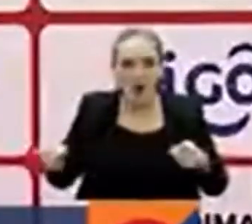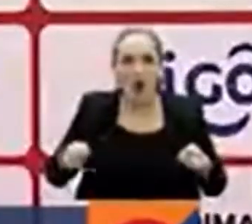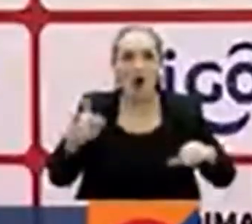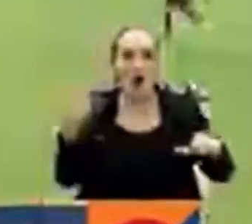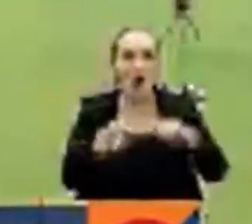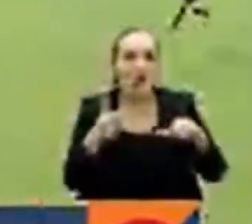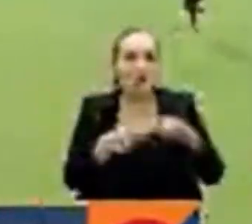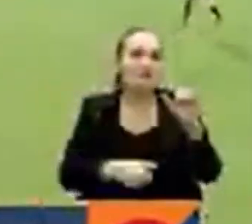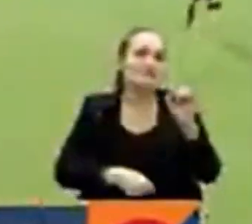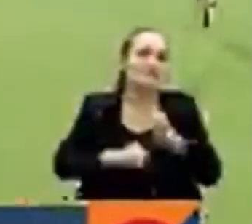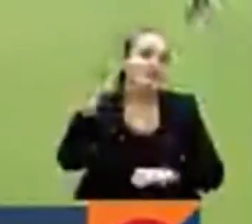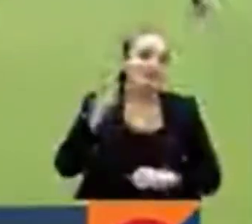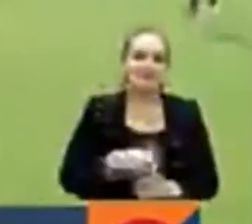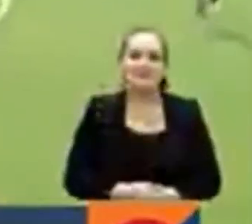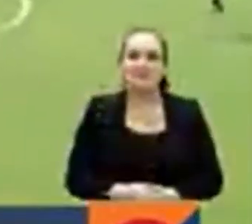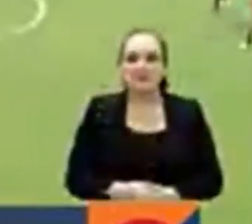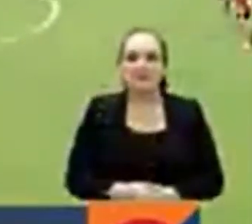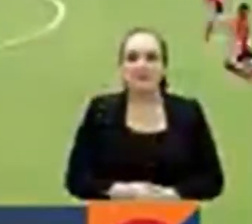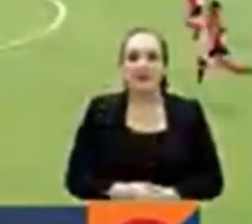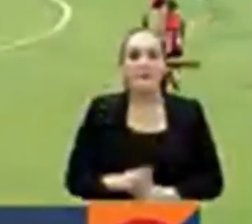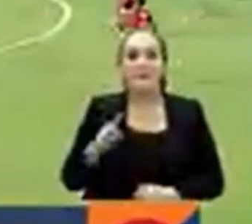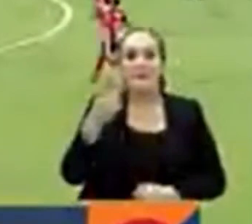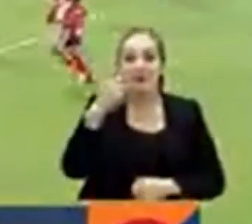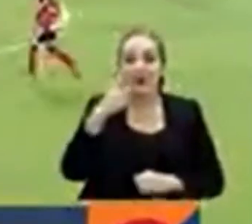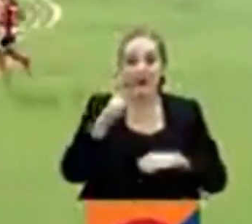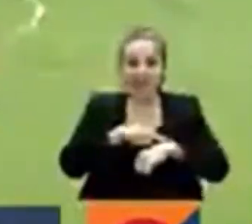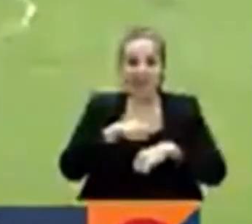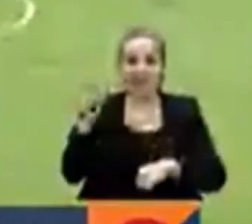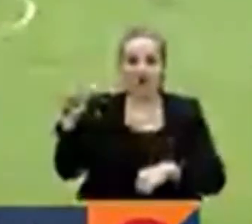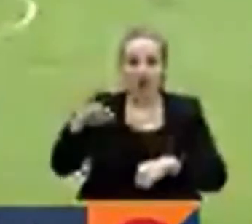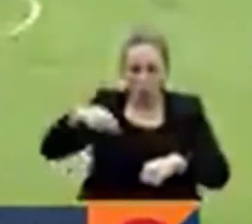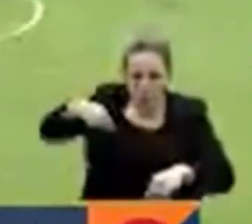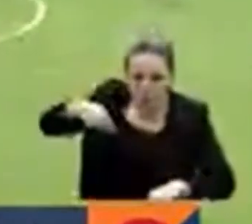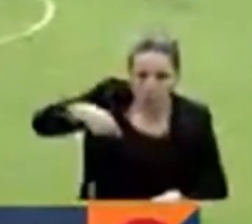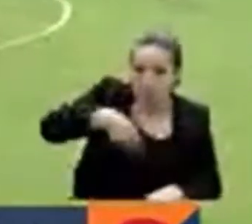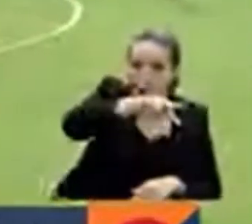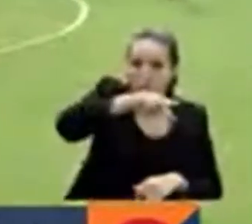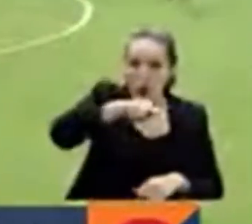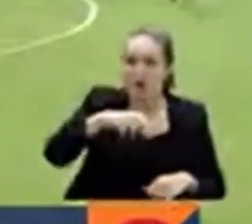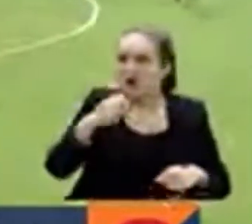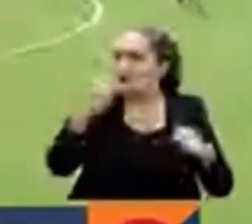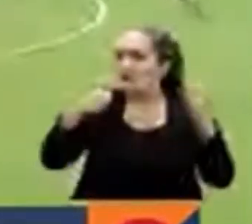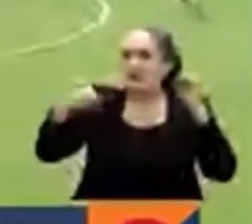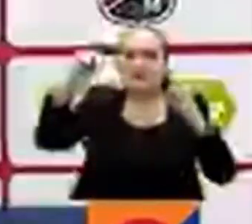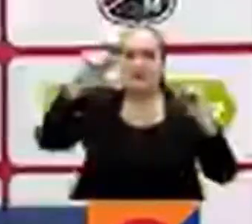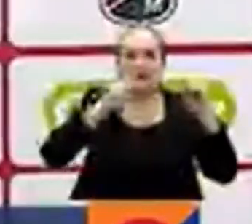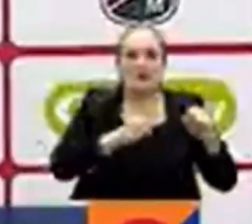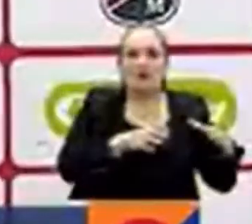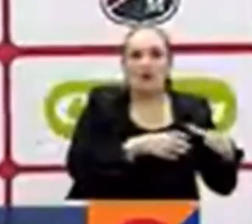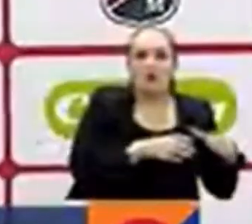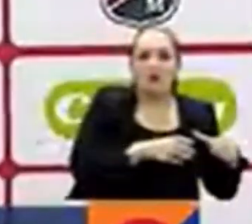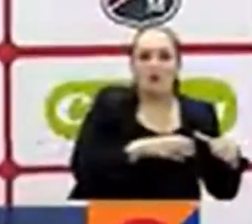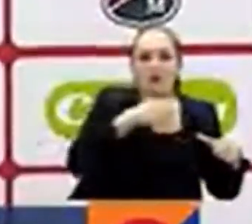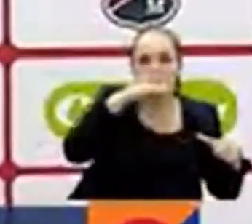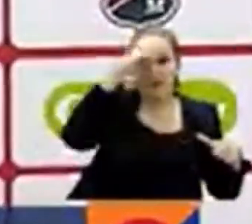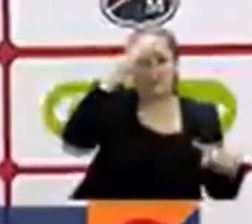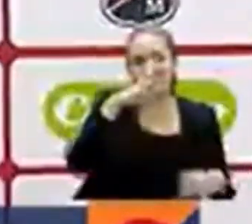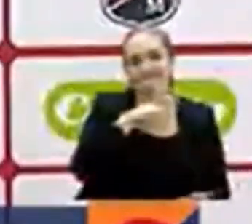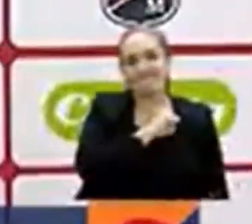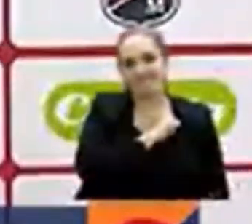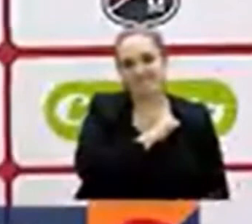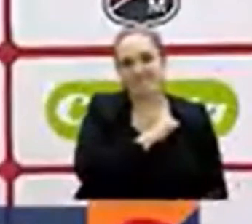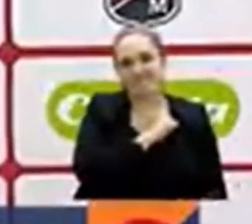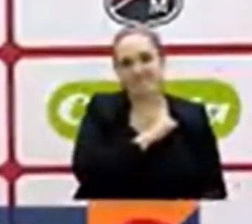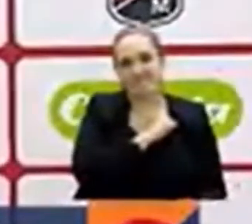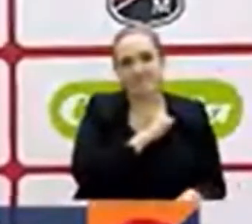eso ganamos el partido. Y al cierre del primer tiempo, Carlos Andrés Gómez aumentó el marcador y la preocupación de David González. Lastimosamente